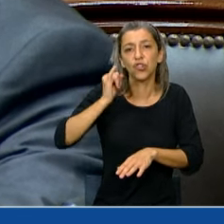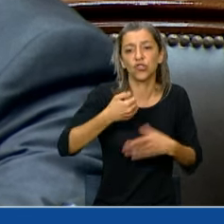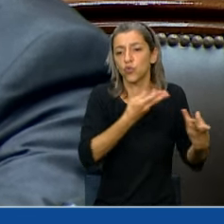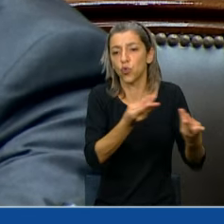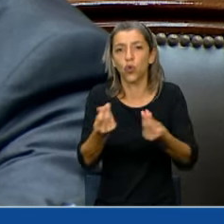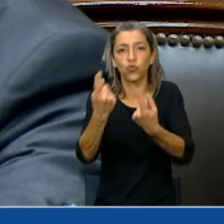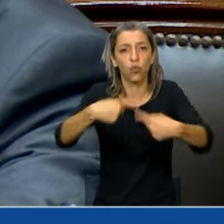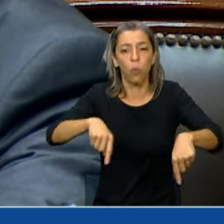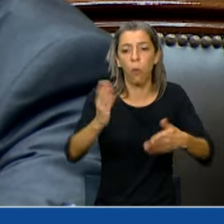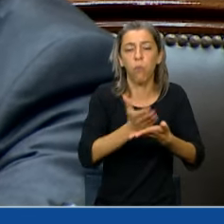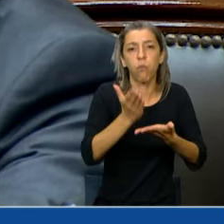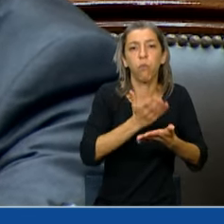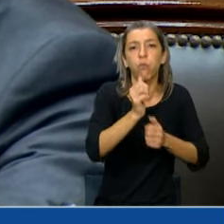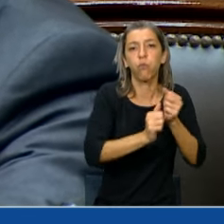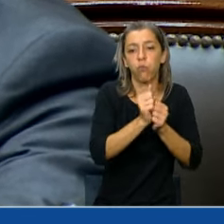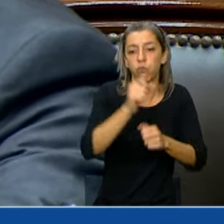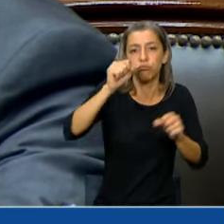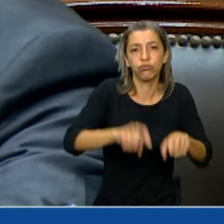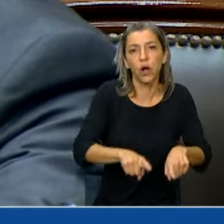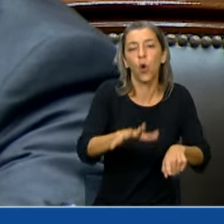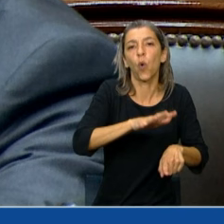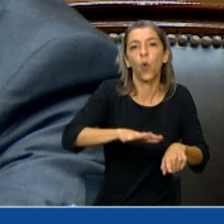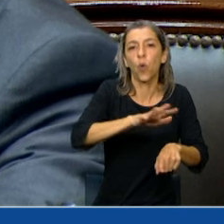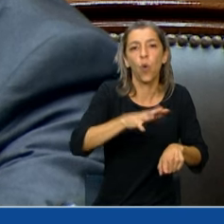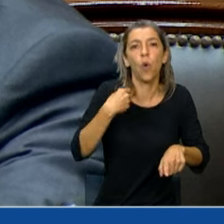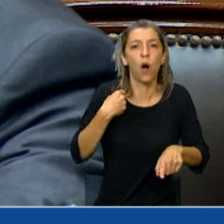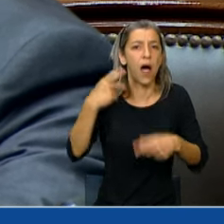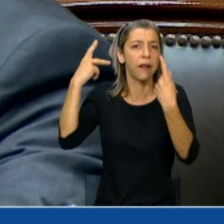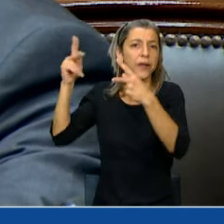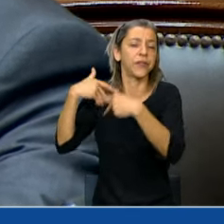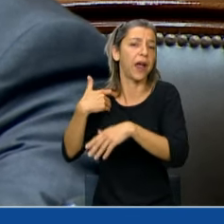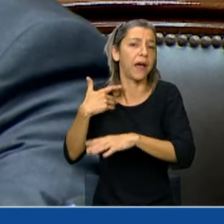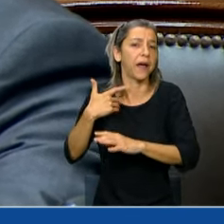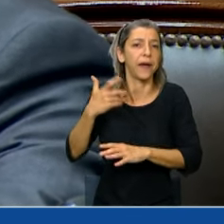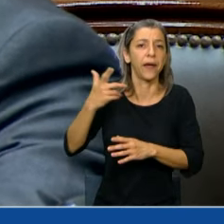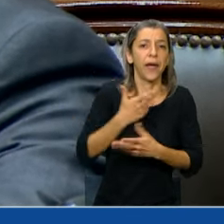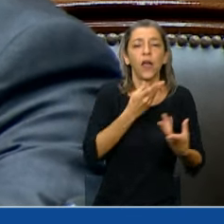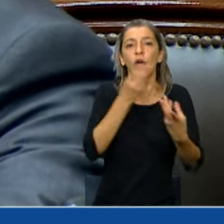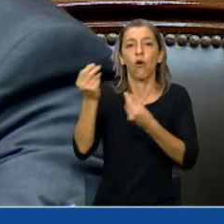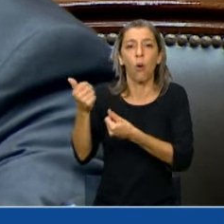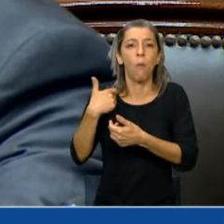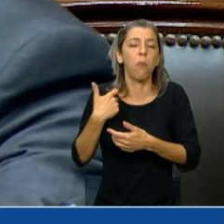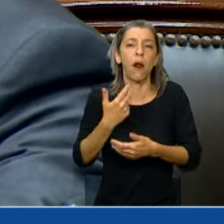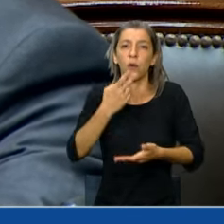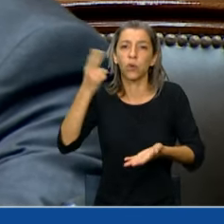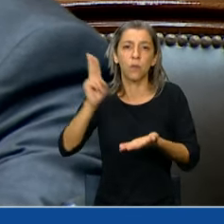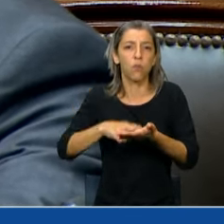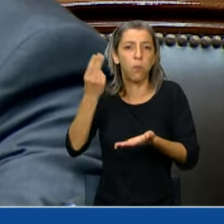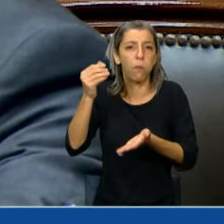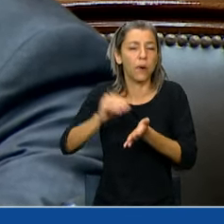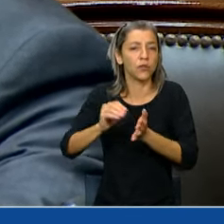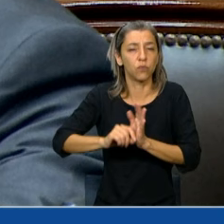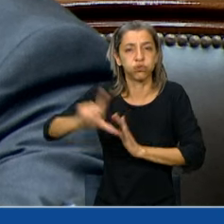extranjeros encarecidos por los impuestos excesivos los privilegios ilimitados de fabricación y de